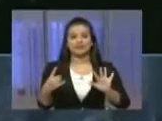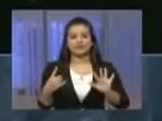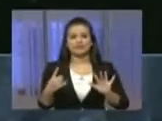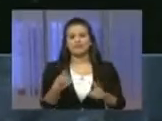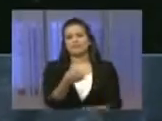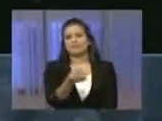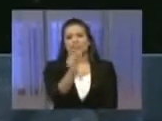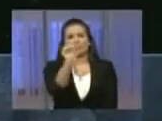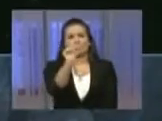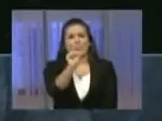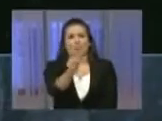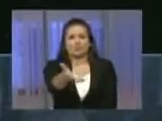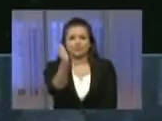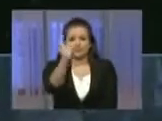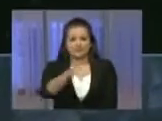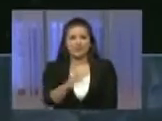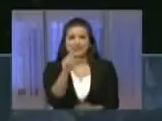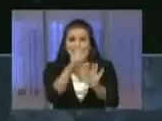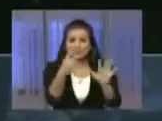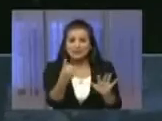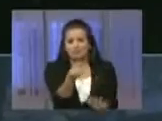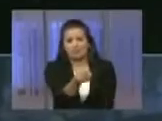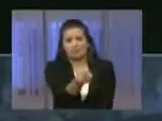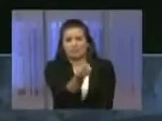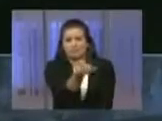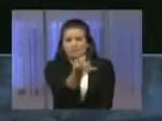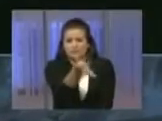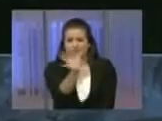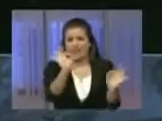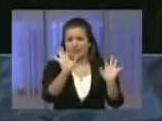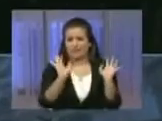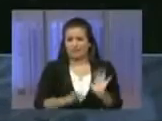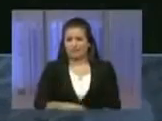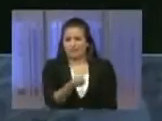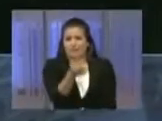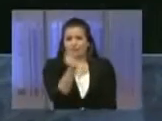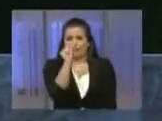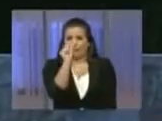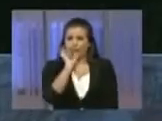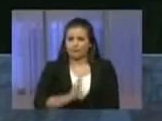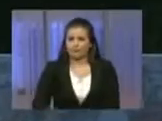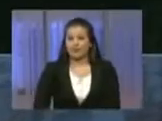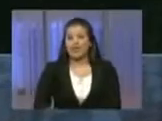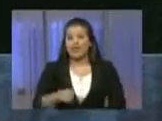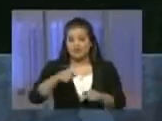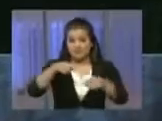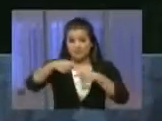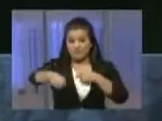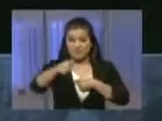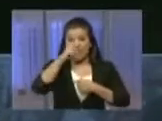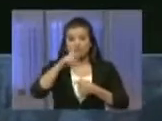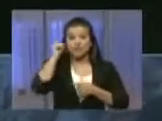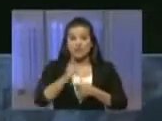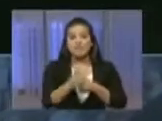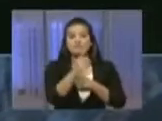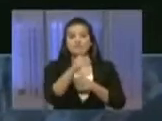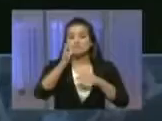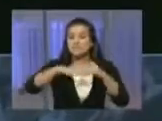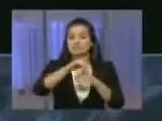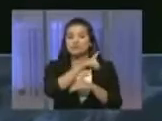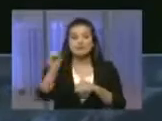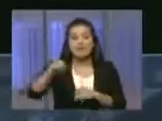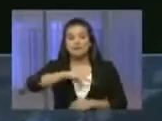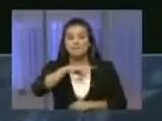nada es nada Nosotros deberíamos a finalizar el año tener 100 misiones socialistas solo en